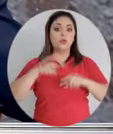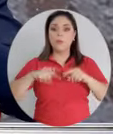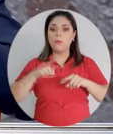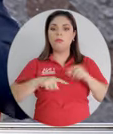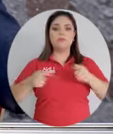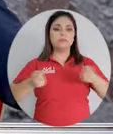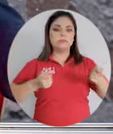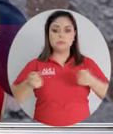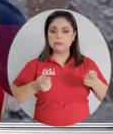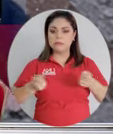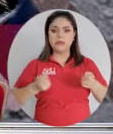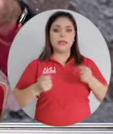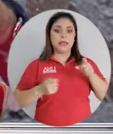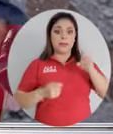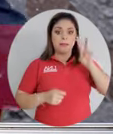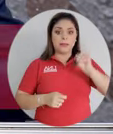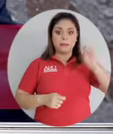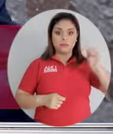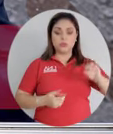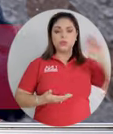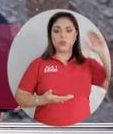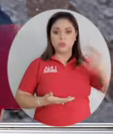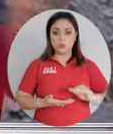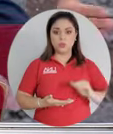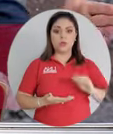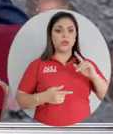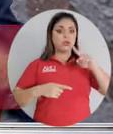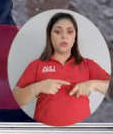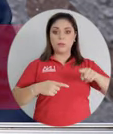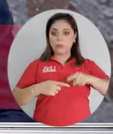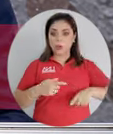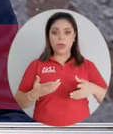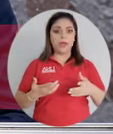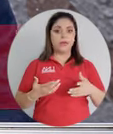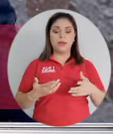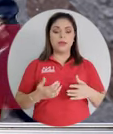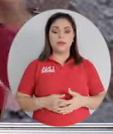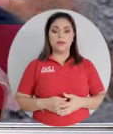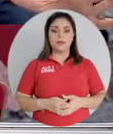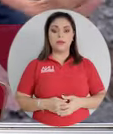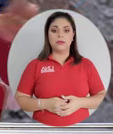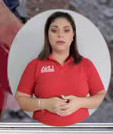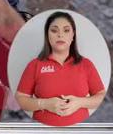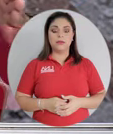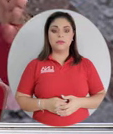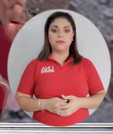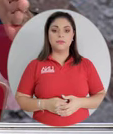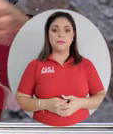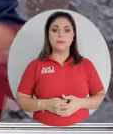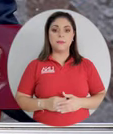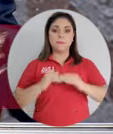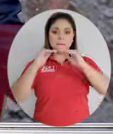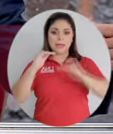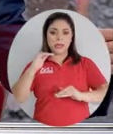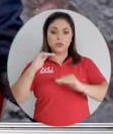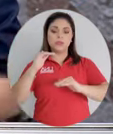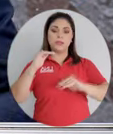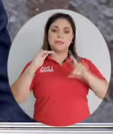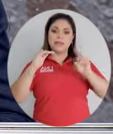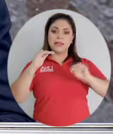no poder, digamos, superar ese umbral del 20%, no poder reducir la pobreza sostenidamente